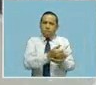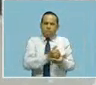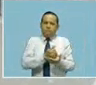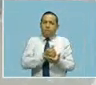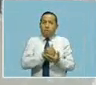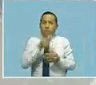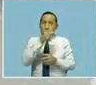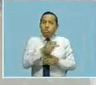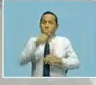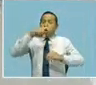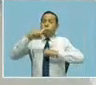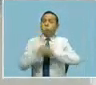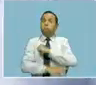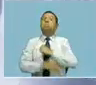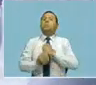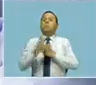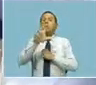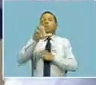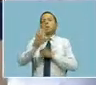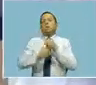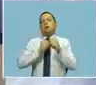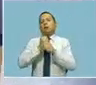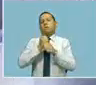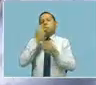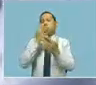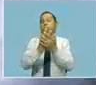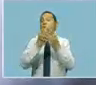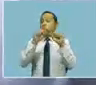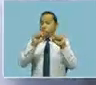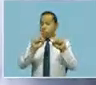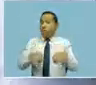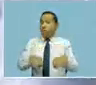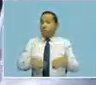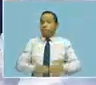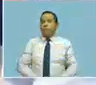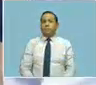hasta con 13 años de prisión. Informó Jorge Salazar.